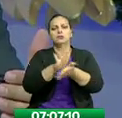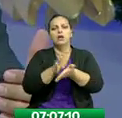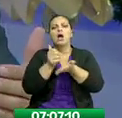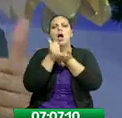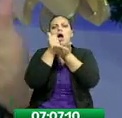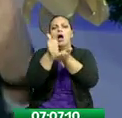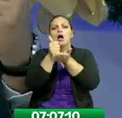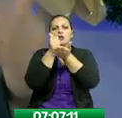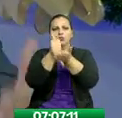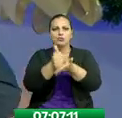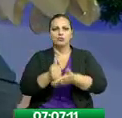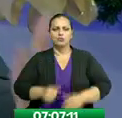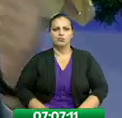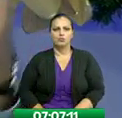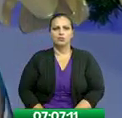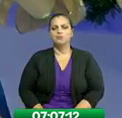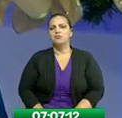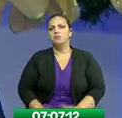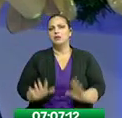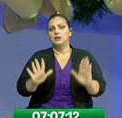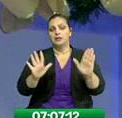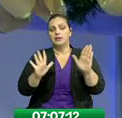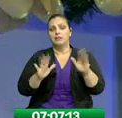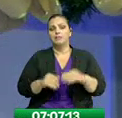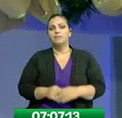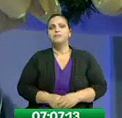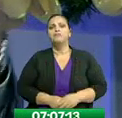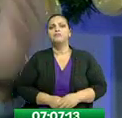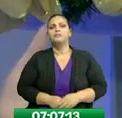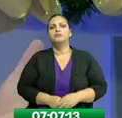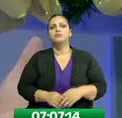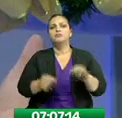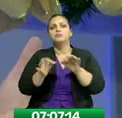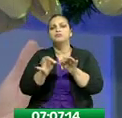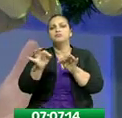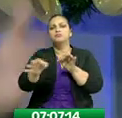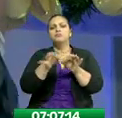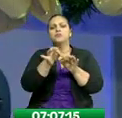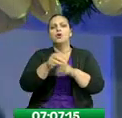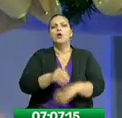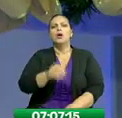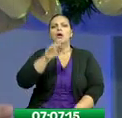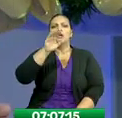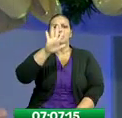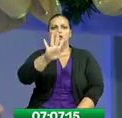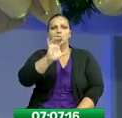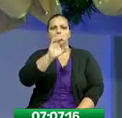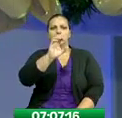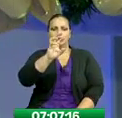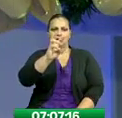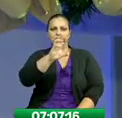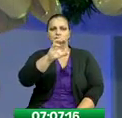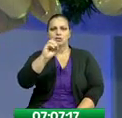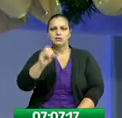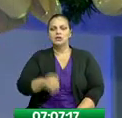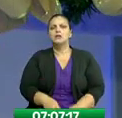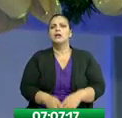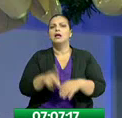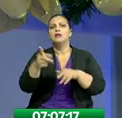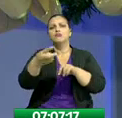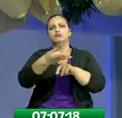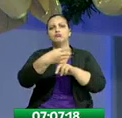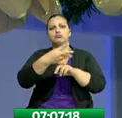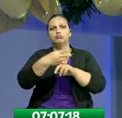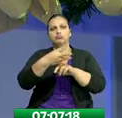a por lo menos 500 parroquias de las 160 que tenemos. Y en el tema tarifario, se han bajado las tarifas y más bien invito a la ciudadanía